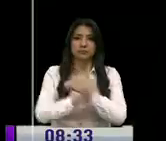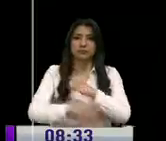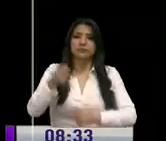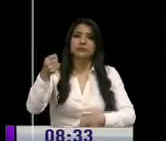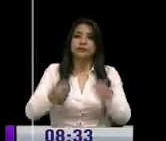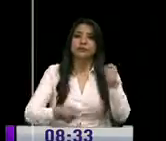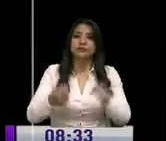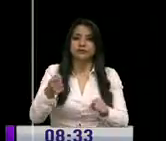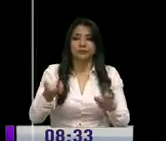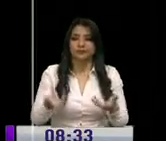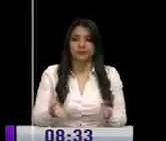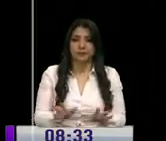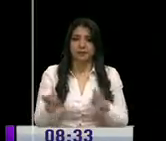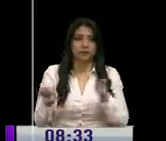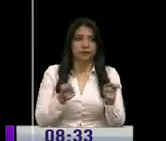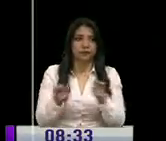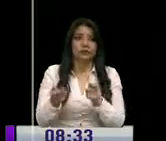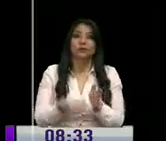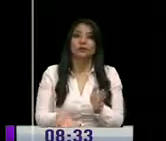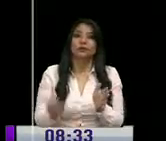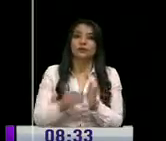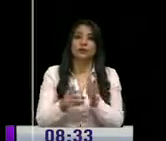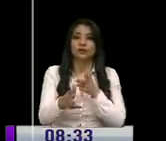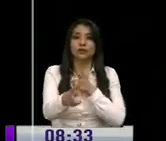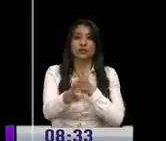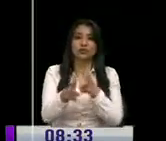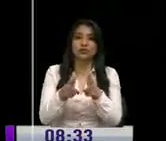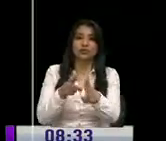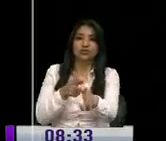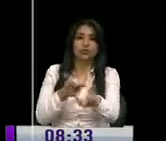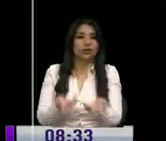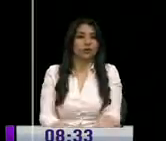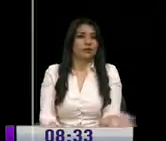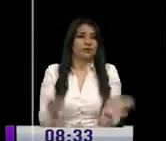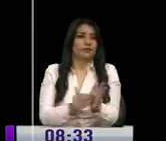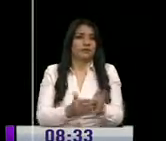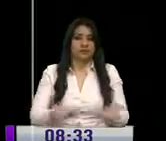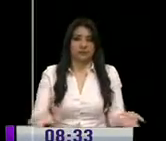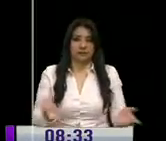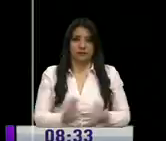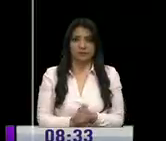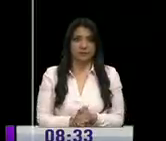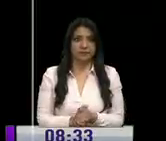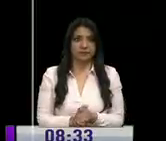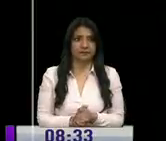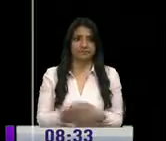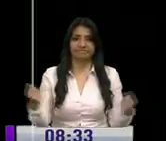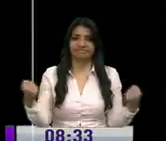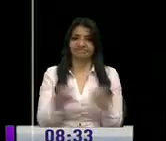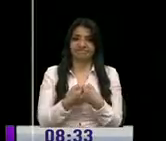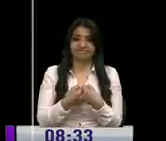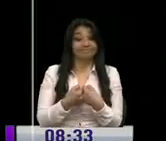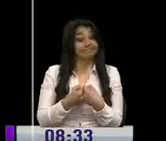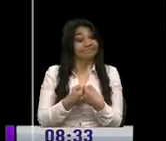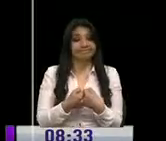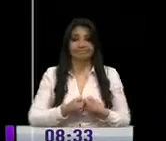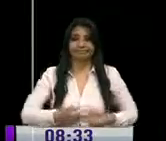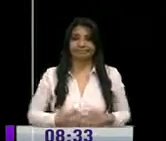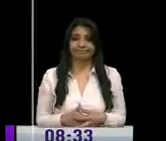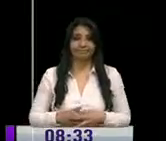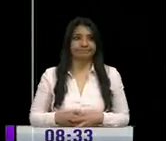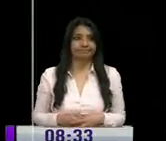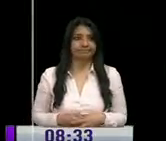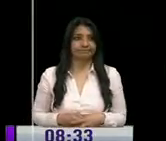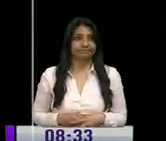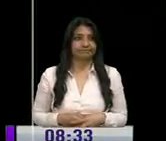choferes? Miren, y ahí va de nuevo. Ahí va de nuevo. Sí. Al ataque nuevamente. Uh-huh. Vamos a ver si nos chocamos esta vez y ocasionamos un grave